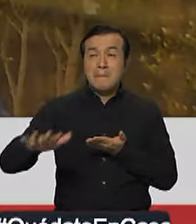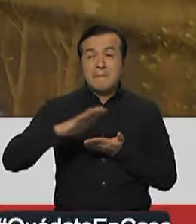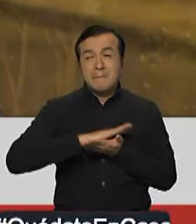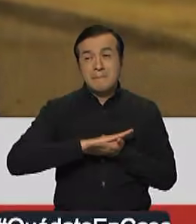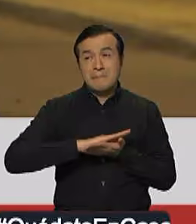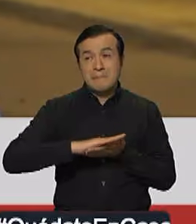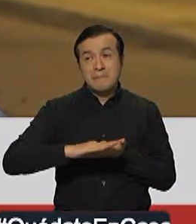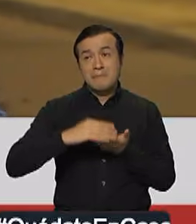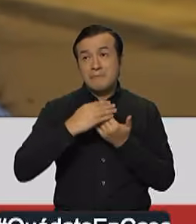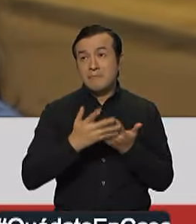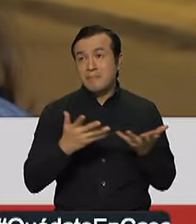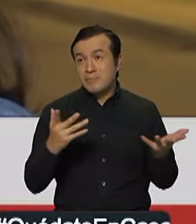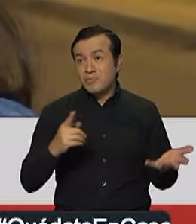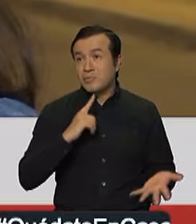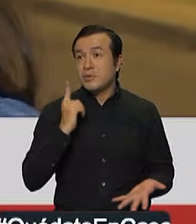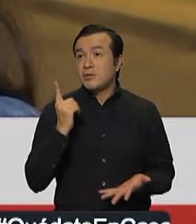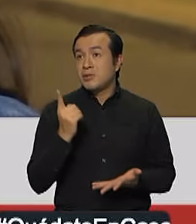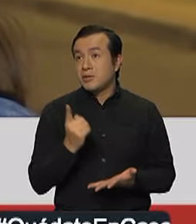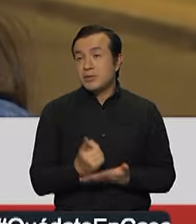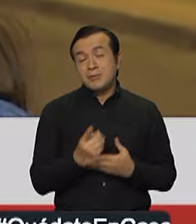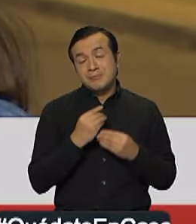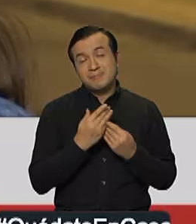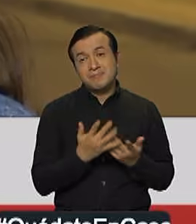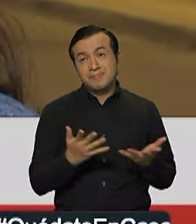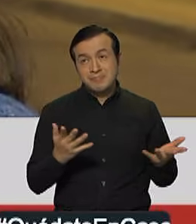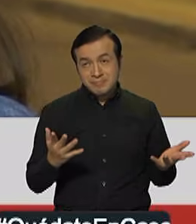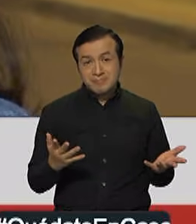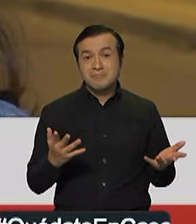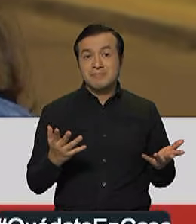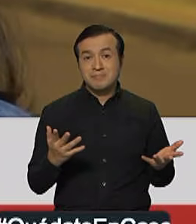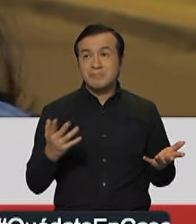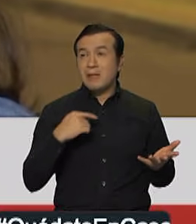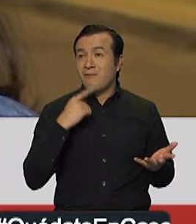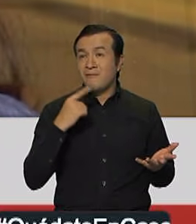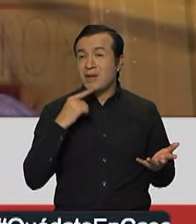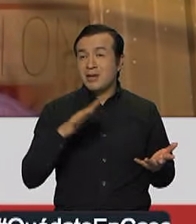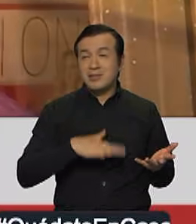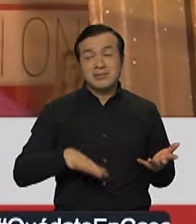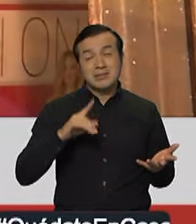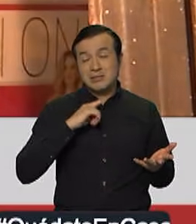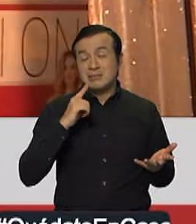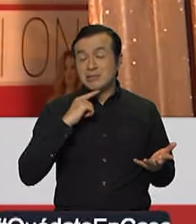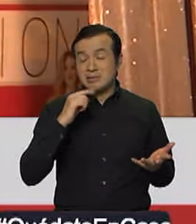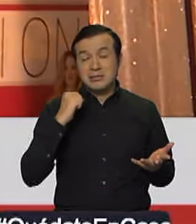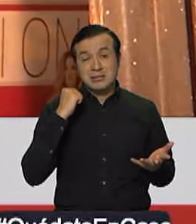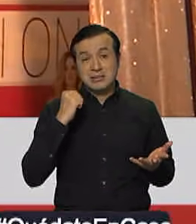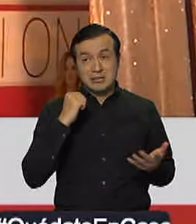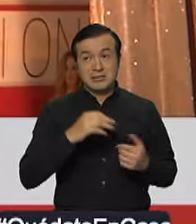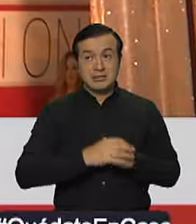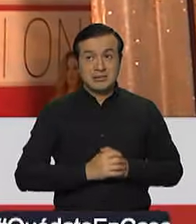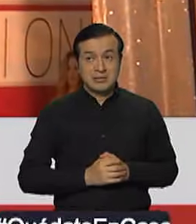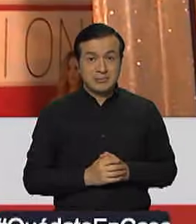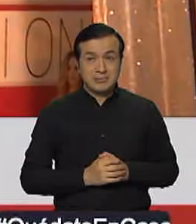un desierto, y en verdad que está bien feo esta situación. A doña Elsa,